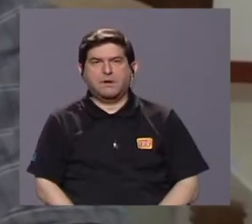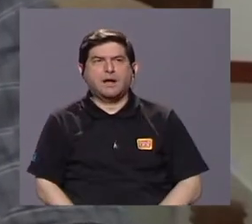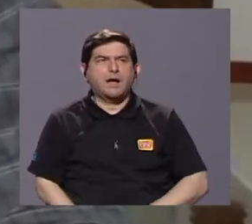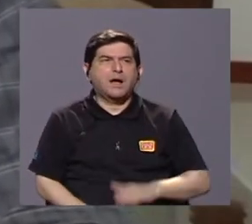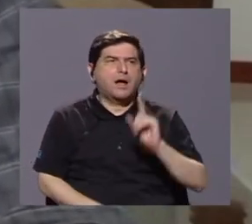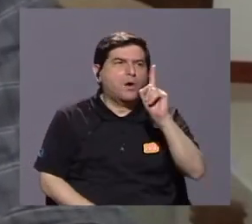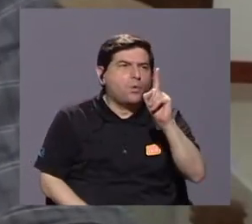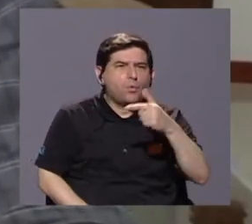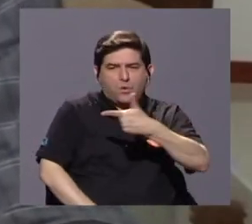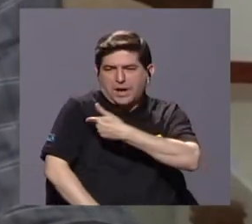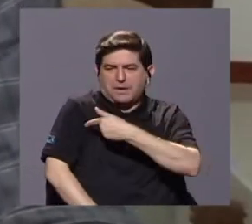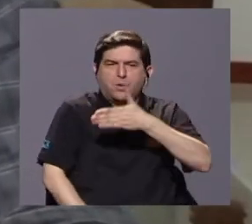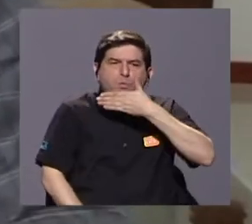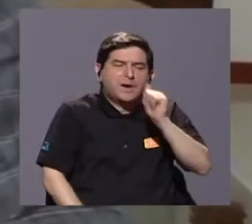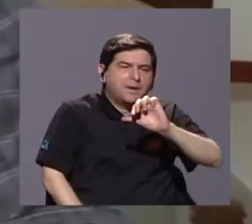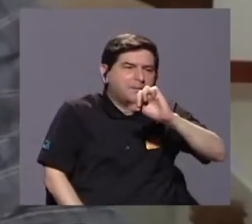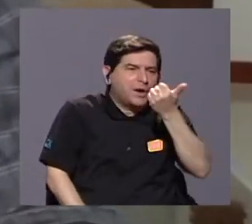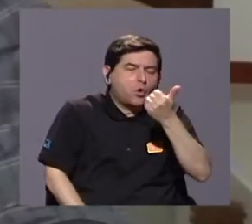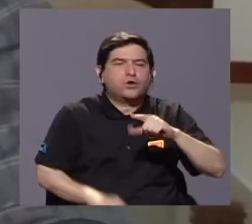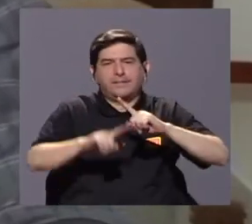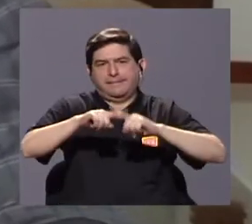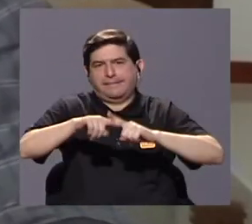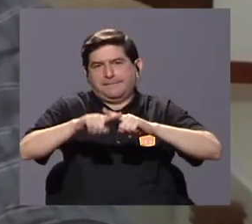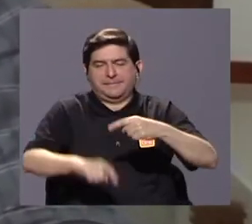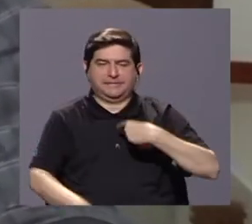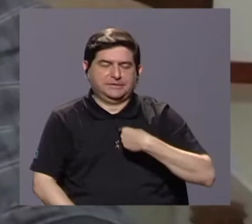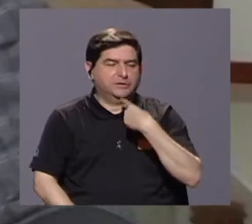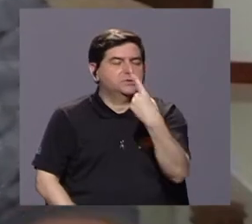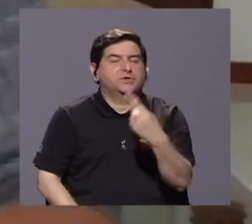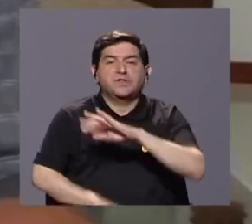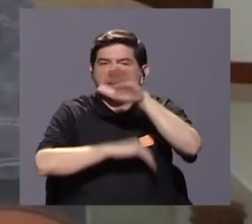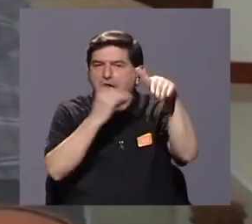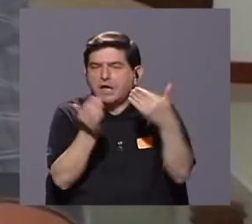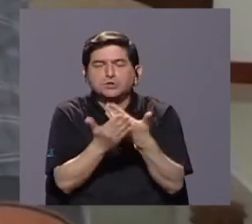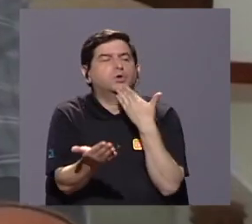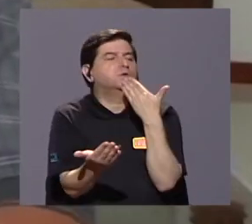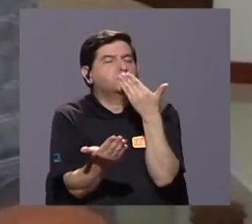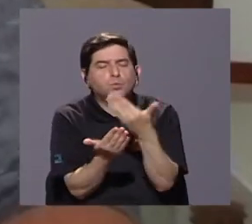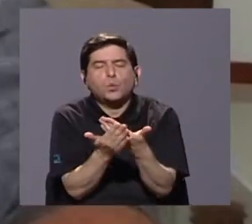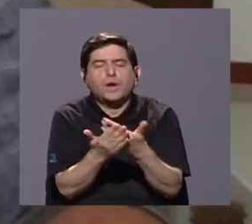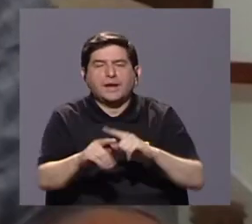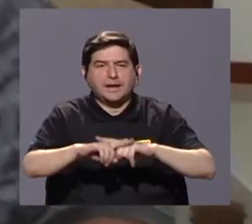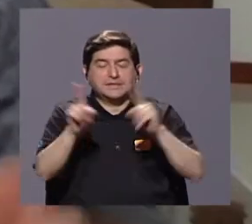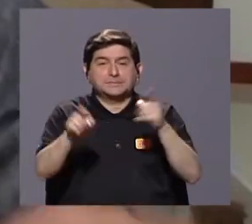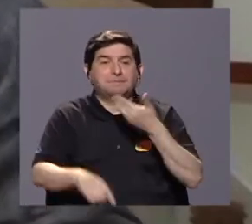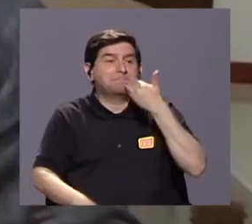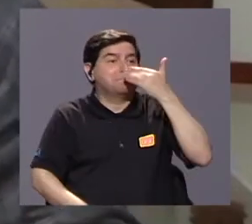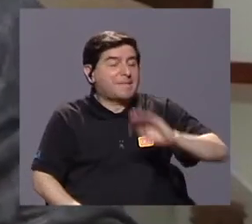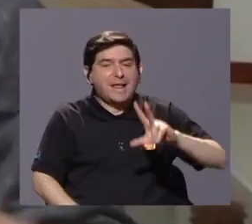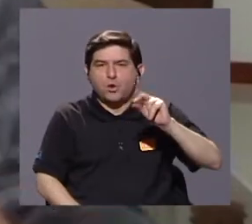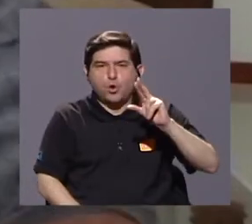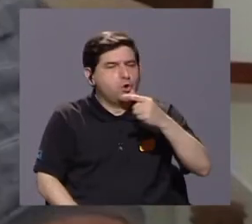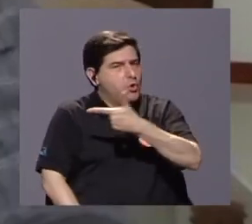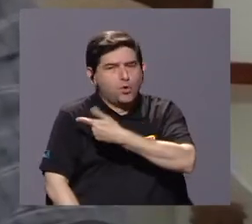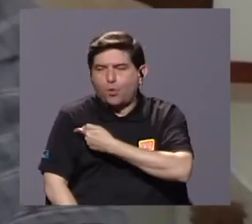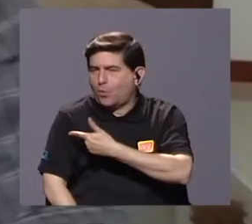otra? Pues depende. Yo podría decir que aquí todas son buenas. Lo que sería malo es no vacunar.